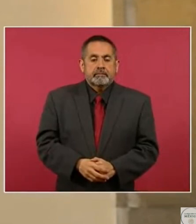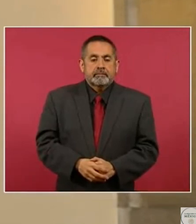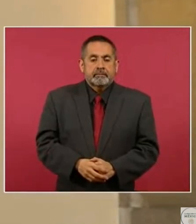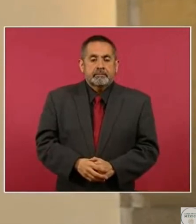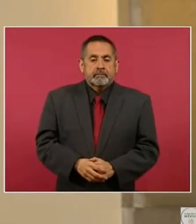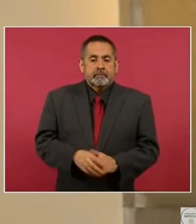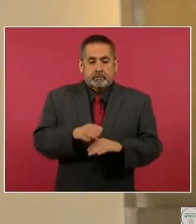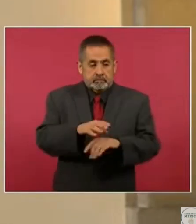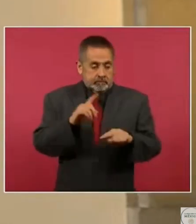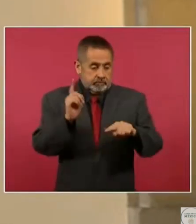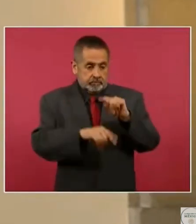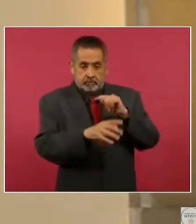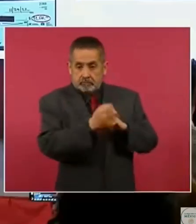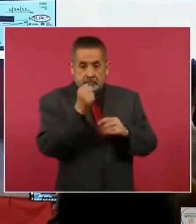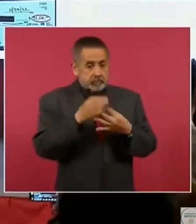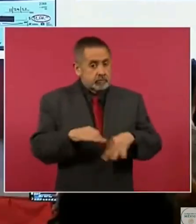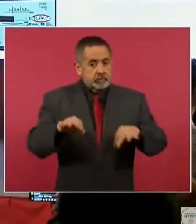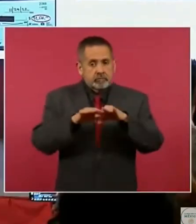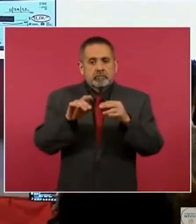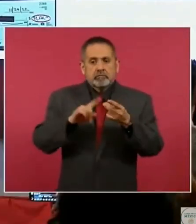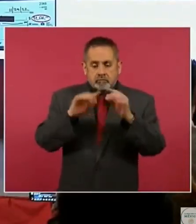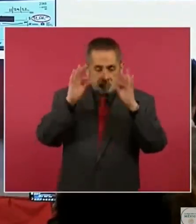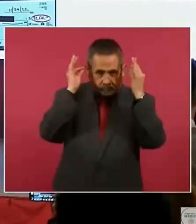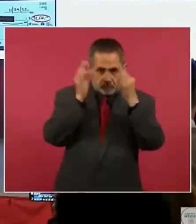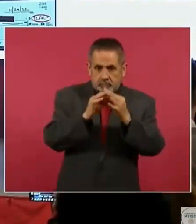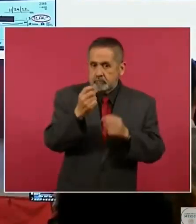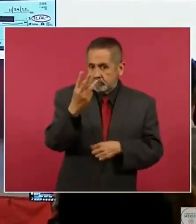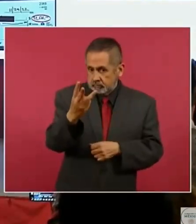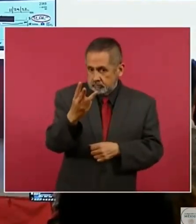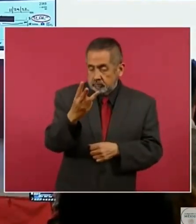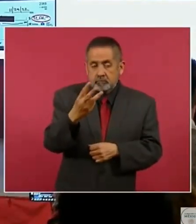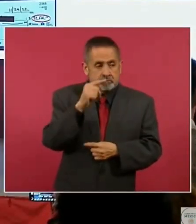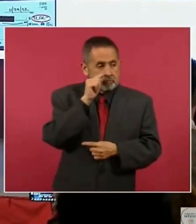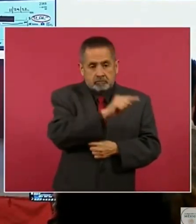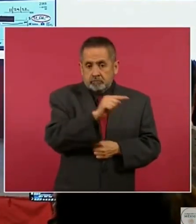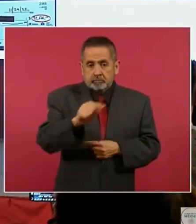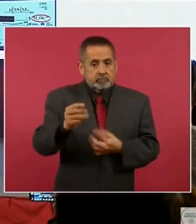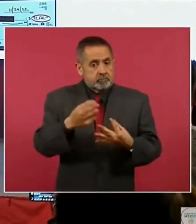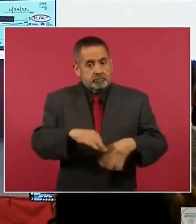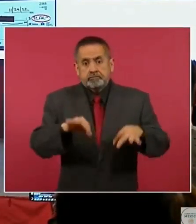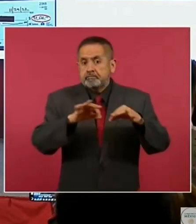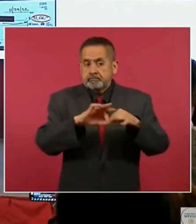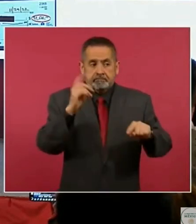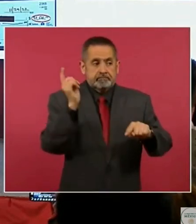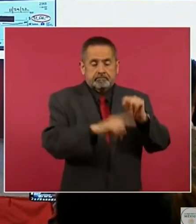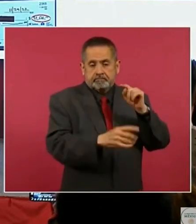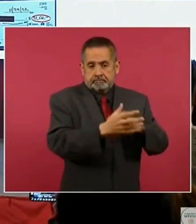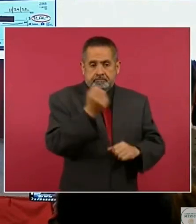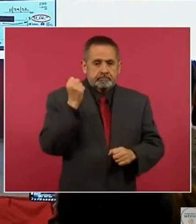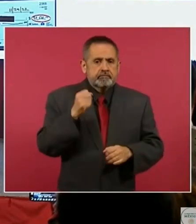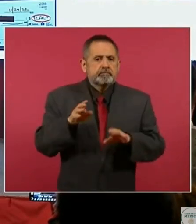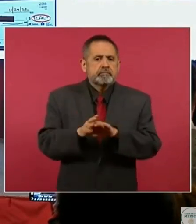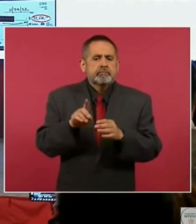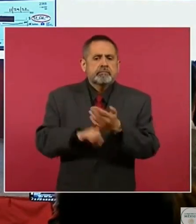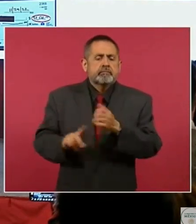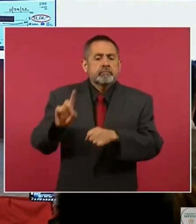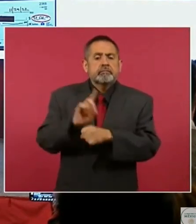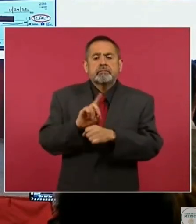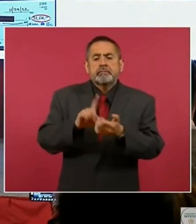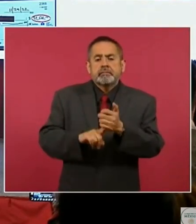En los aseguramientos importantes en la aduana hubo tres eventos importantes. El día